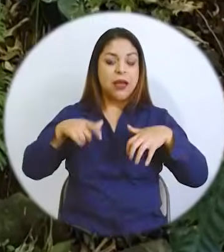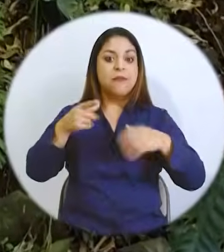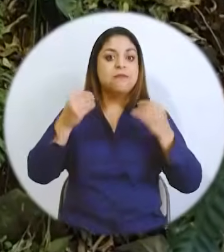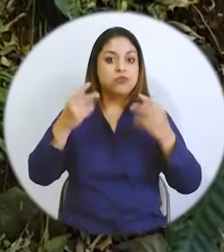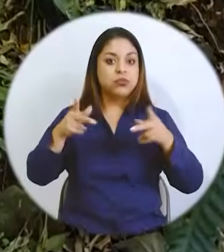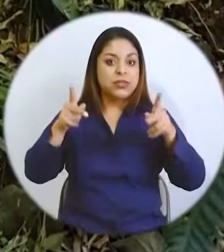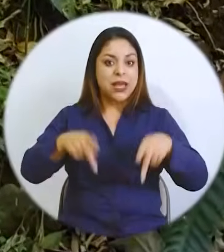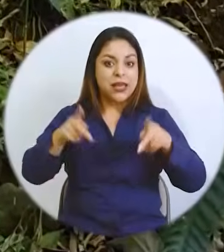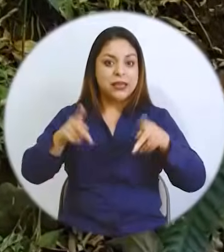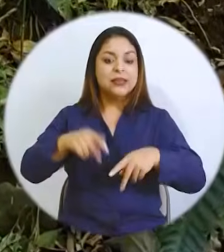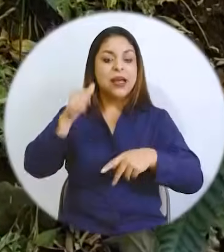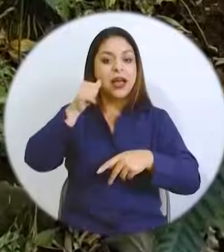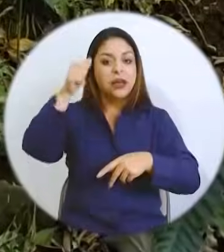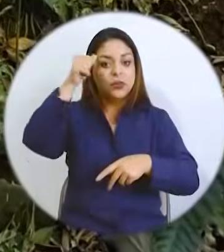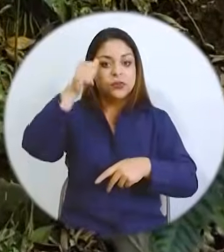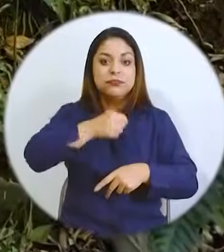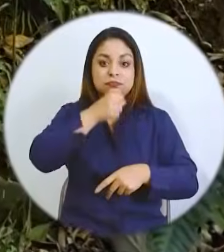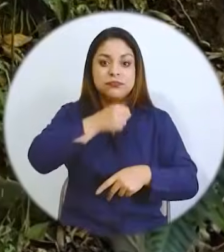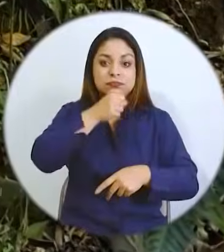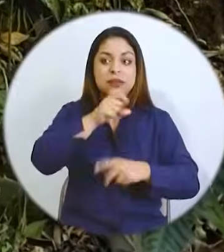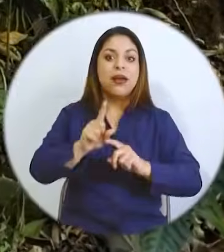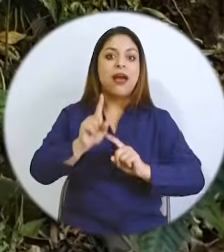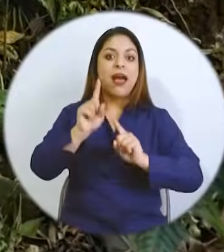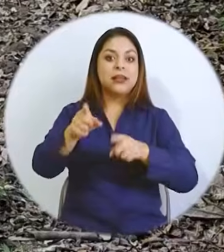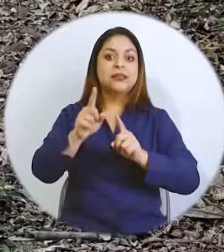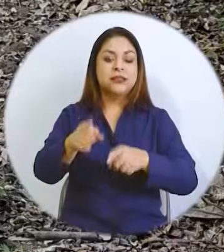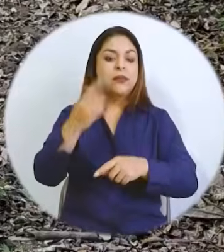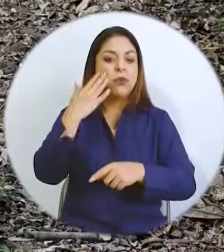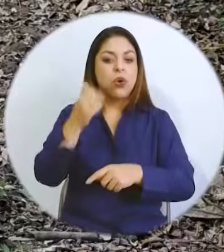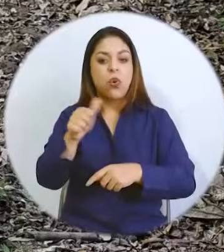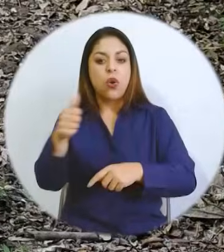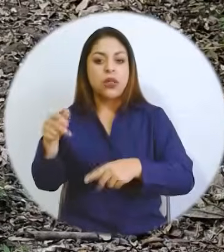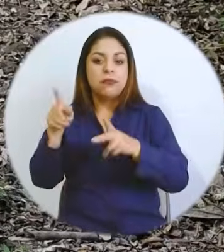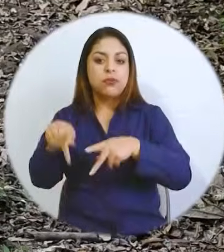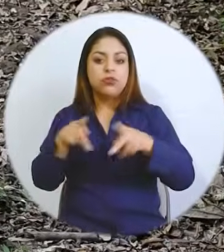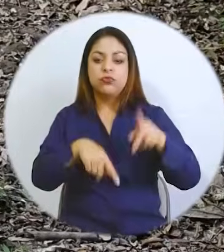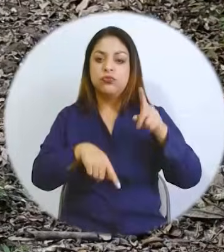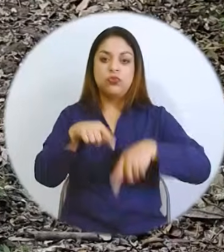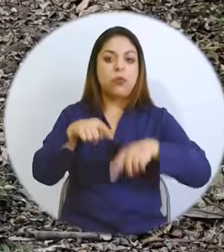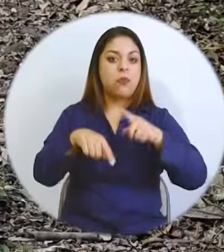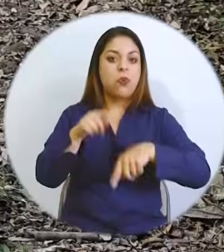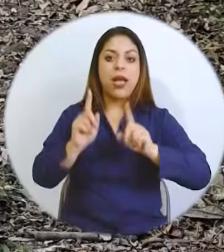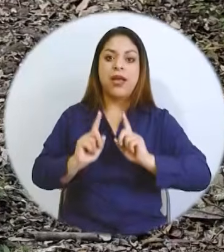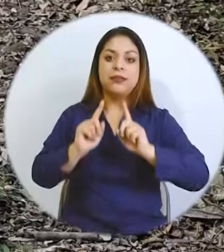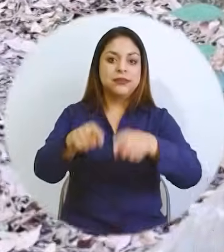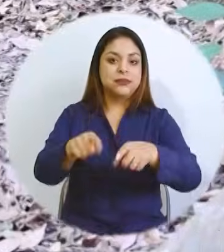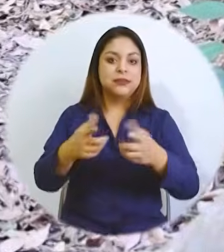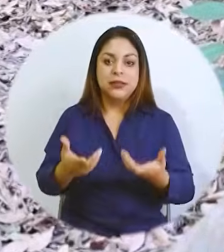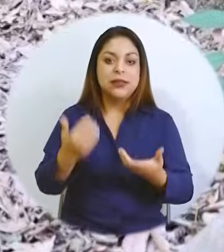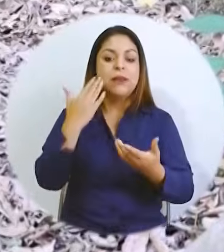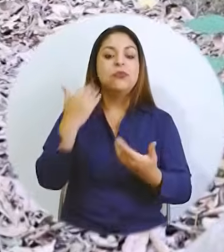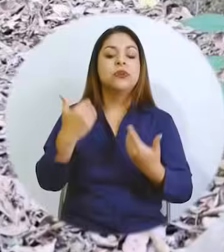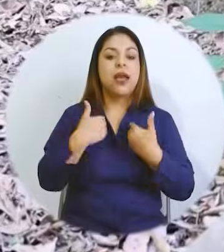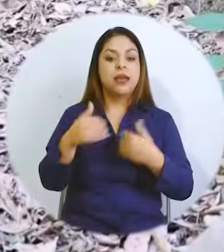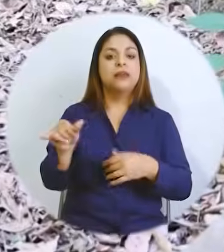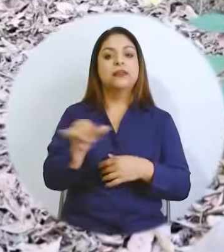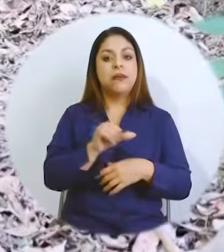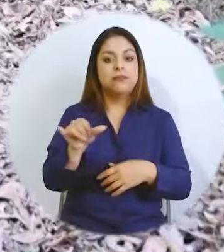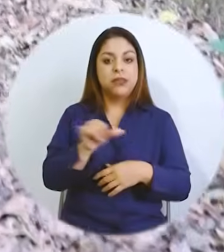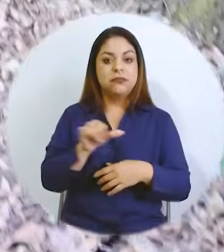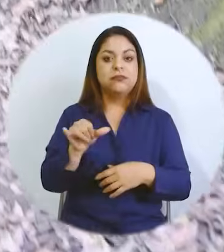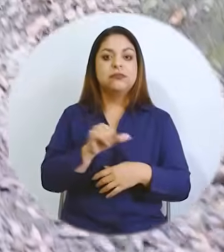asambleas, muchísima gente adulta mayor que es la que asiste, porque las otras personas no pueden asistir, porque hay